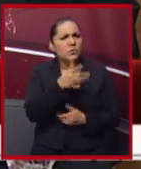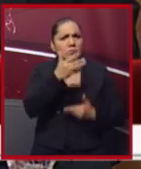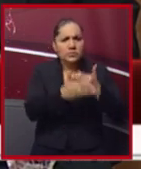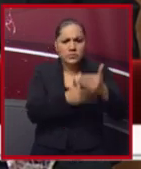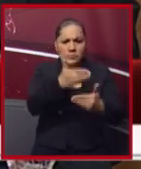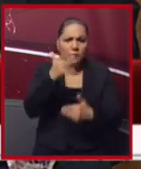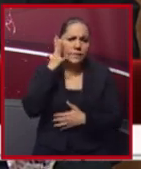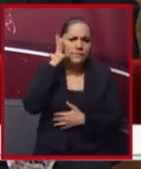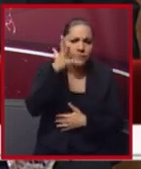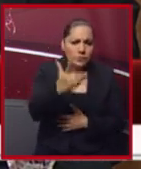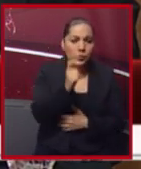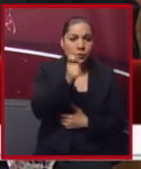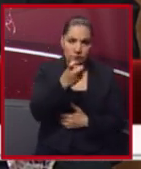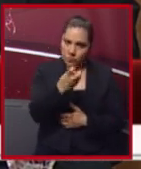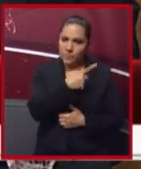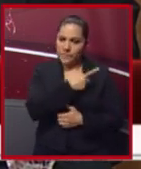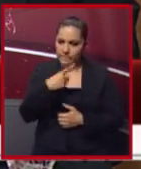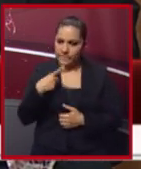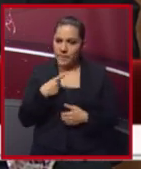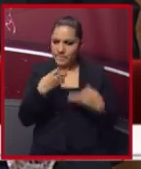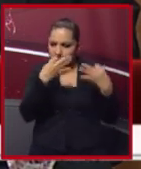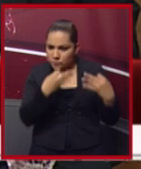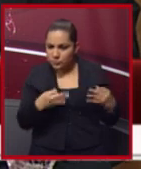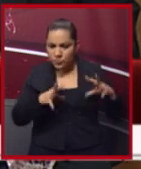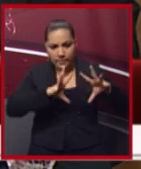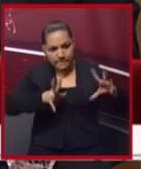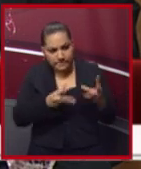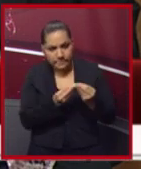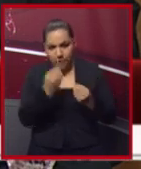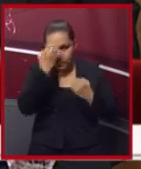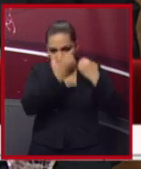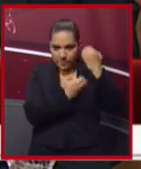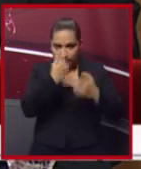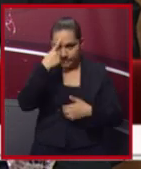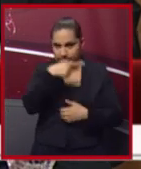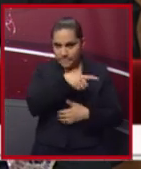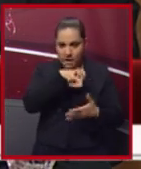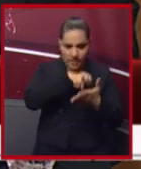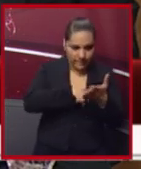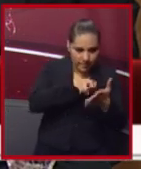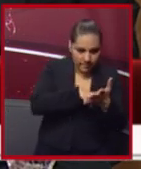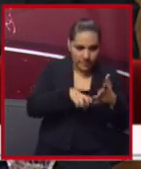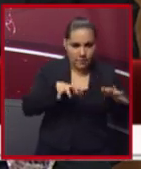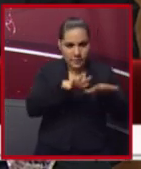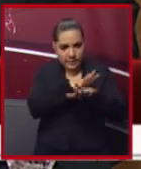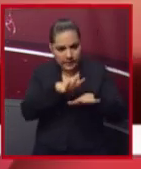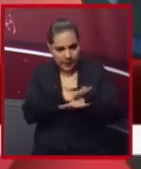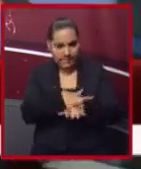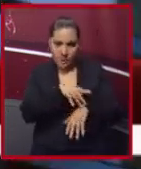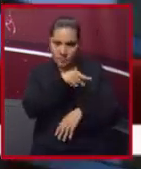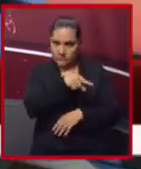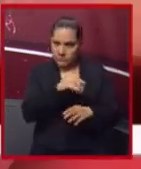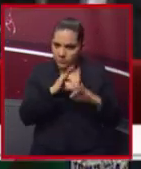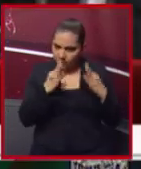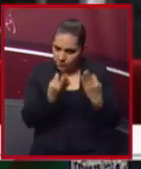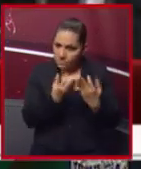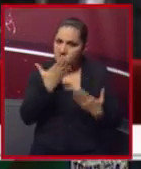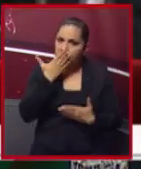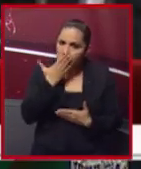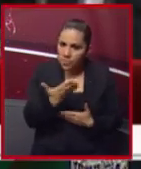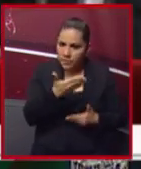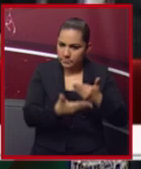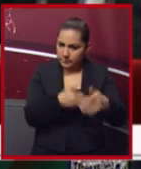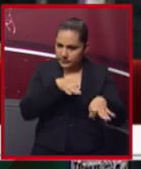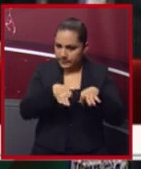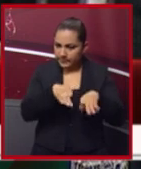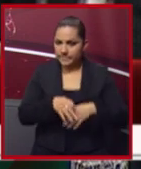donde podríamos generar este tipo de reformas para efecto de fortalecer el sistema. Entonces yo